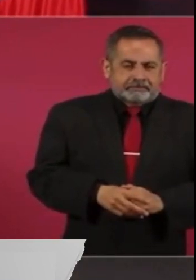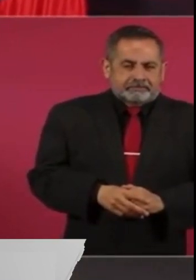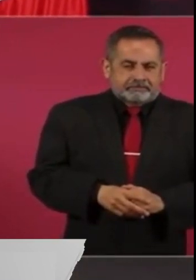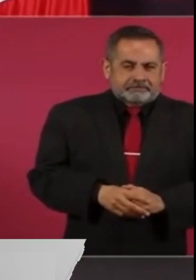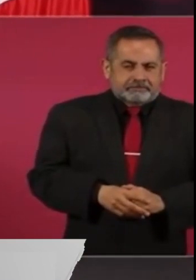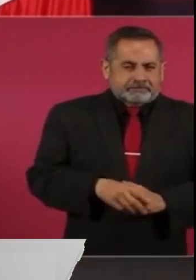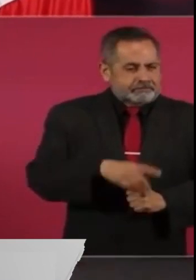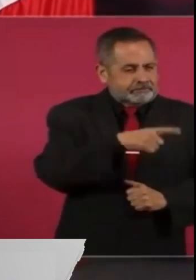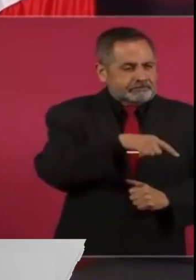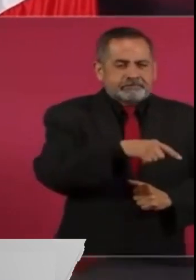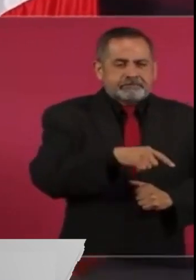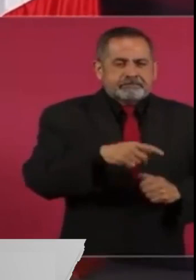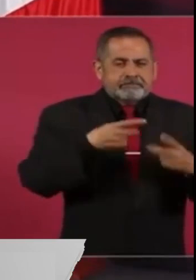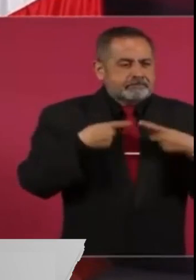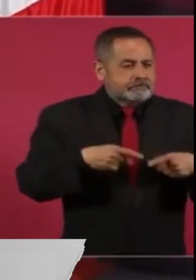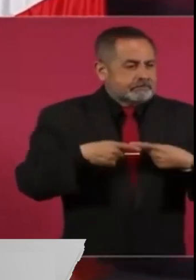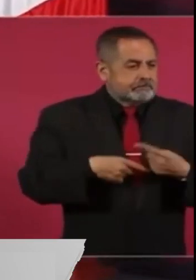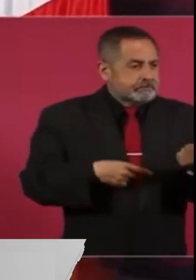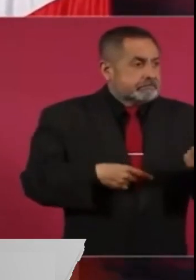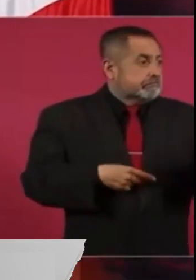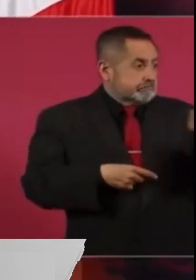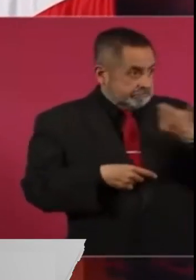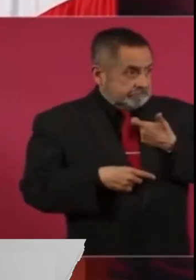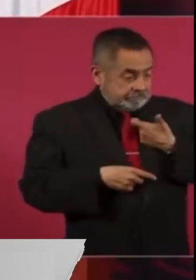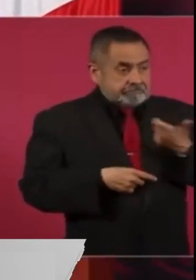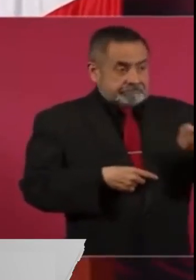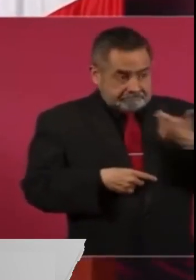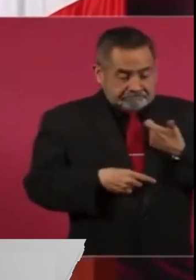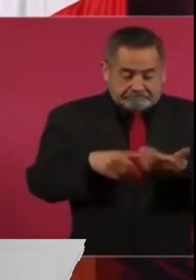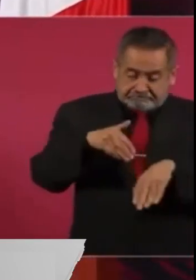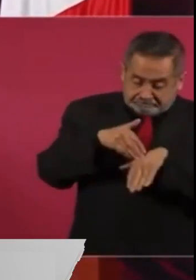personas que se alquilan o se venden,